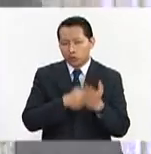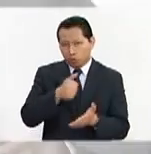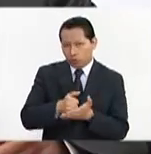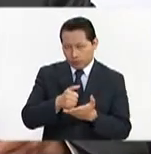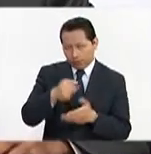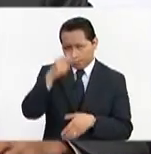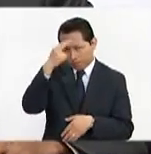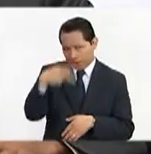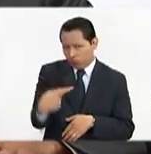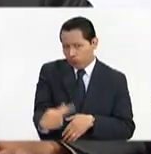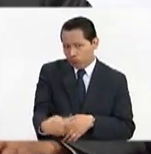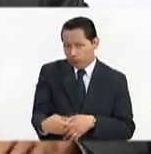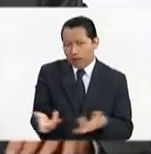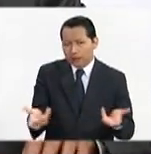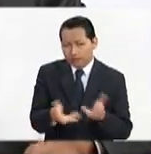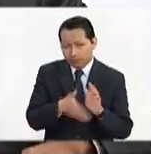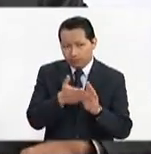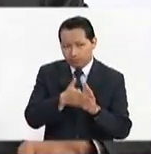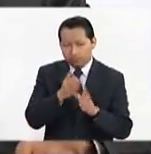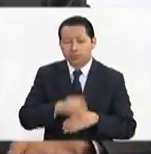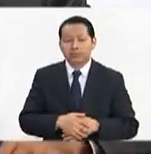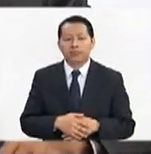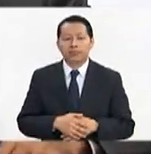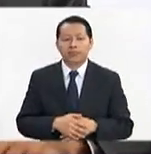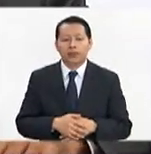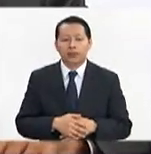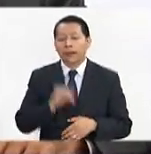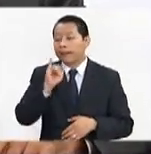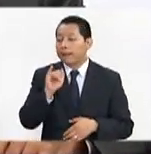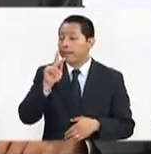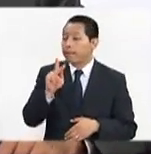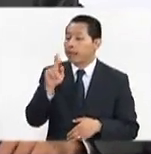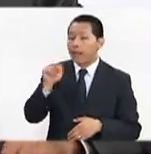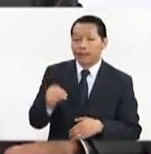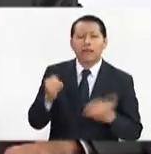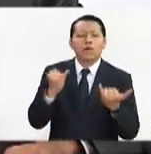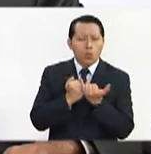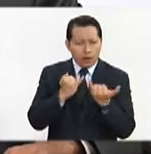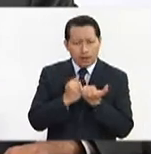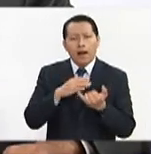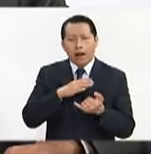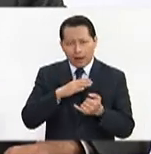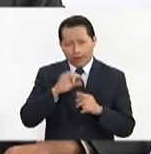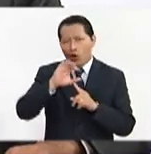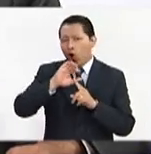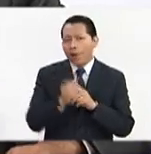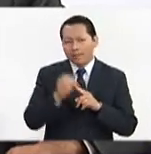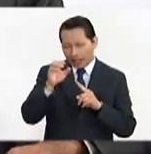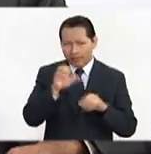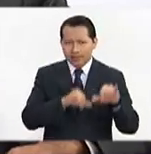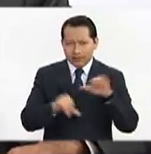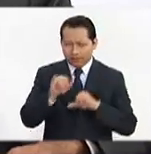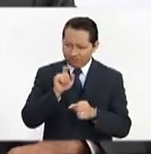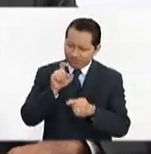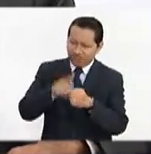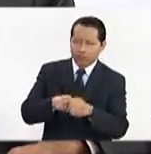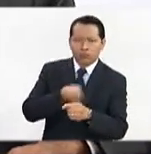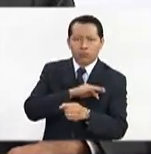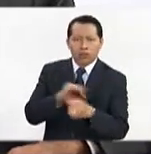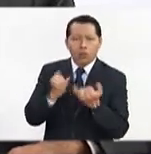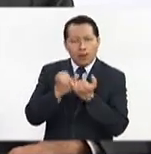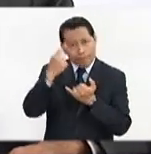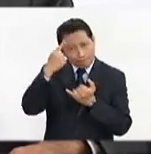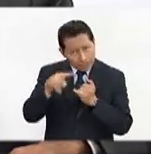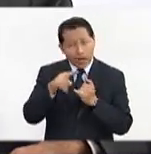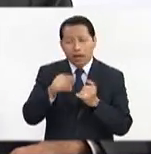ciudad. El Instituto Politécnico Nacional se suma a este Comité Científico para la Reconstrucción y el Futuro de la Ciudad